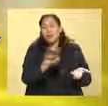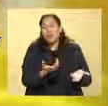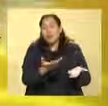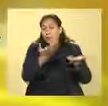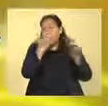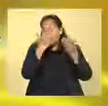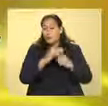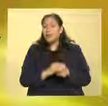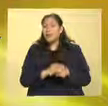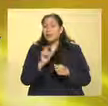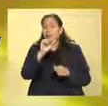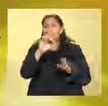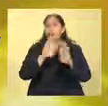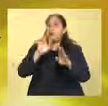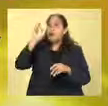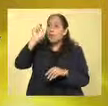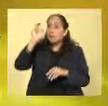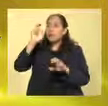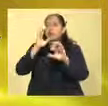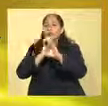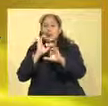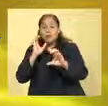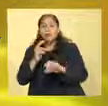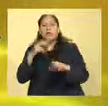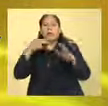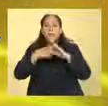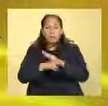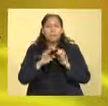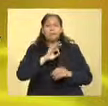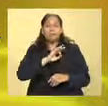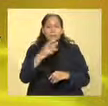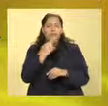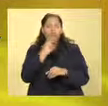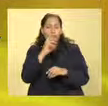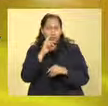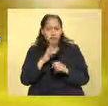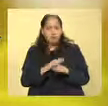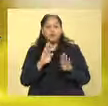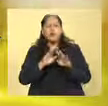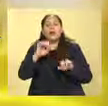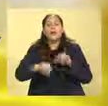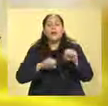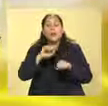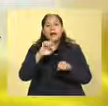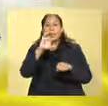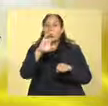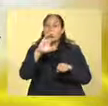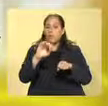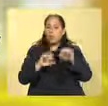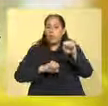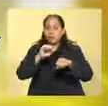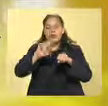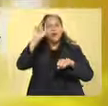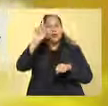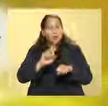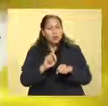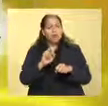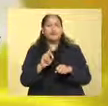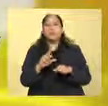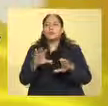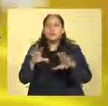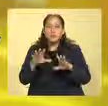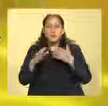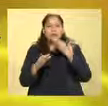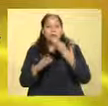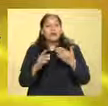el gobierno pone claro, en la disposición. Porque además... El metro. Claro. La ecobici. La ecobici, los domingos, que eso es una maravilla. No, y